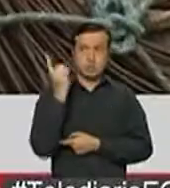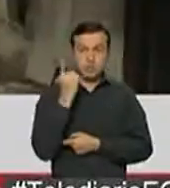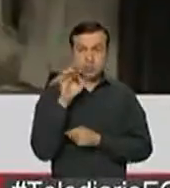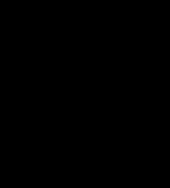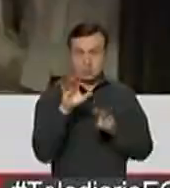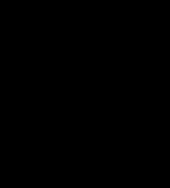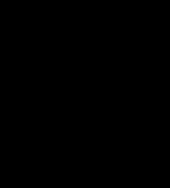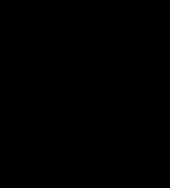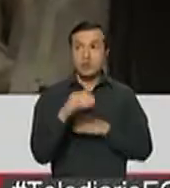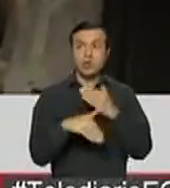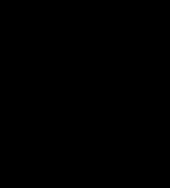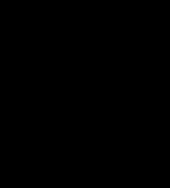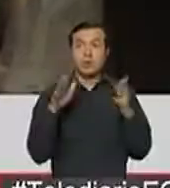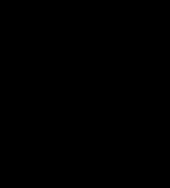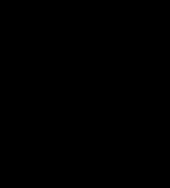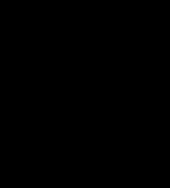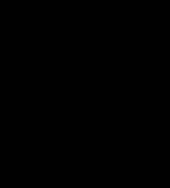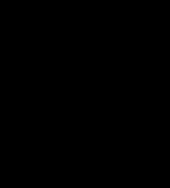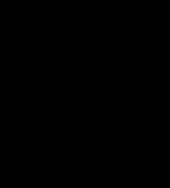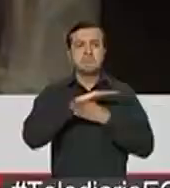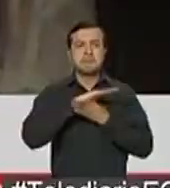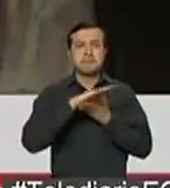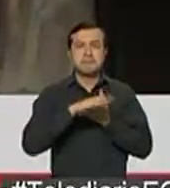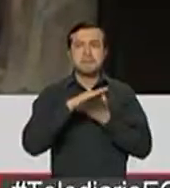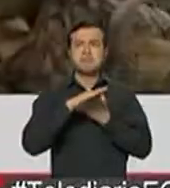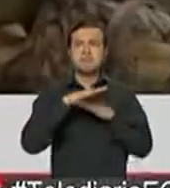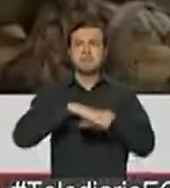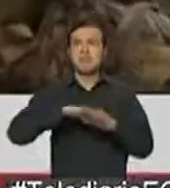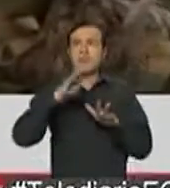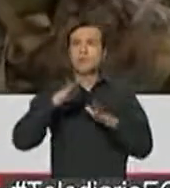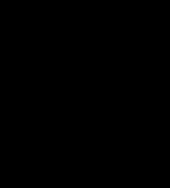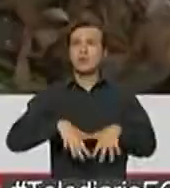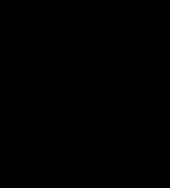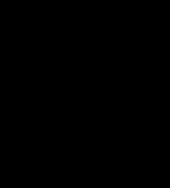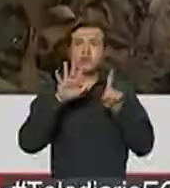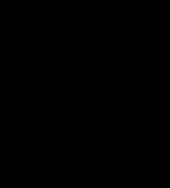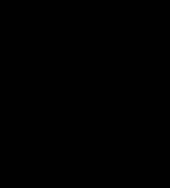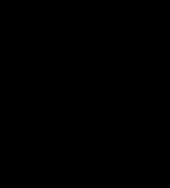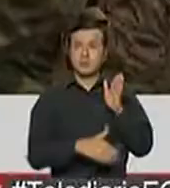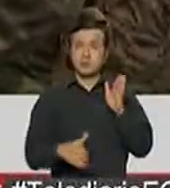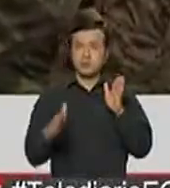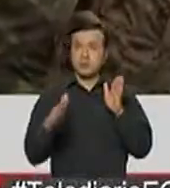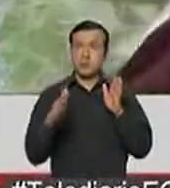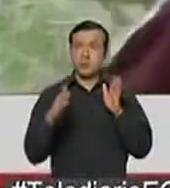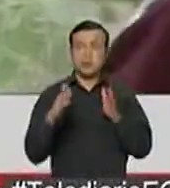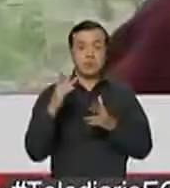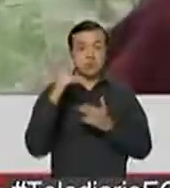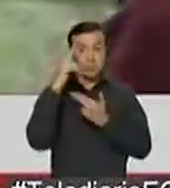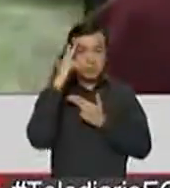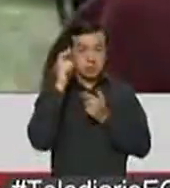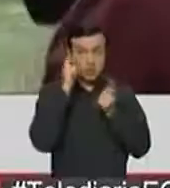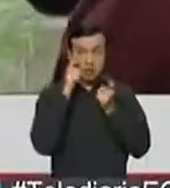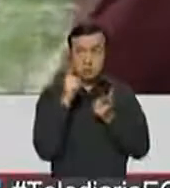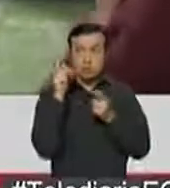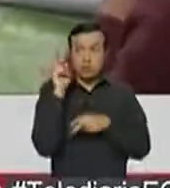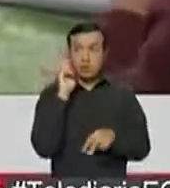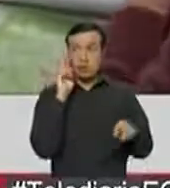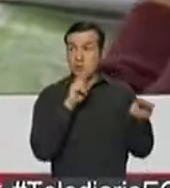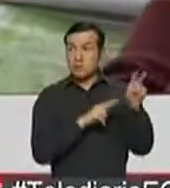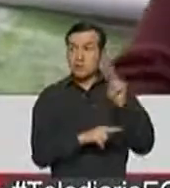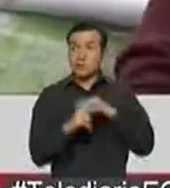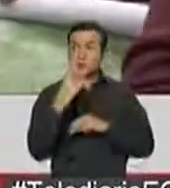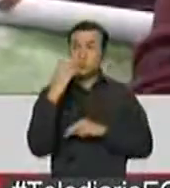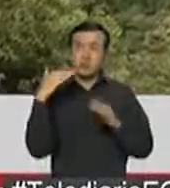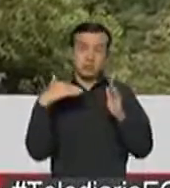70. Así. Ahora todo el silencio es una extraña. Tras 6 meses de intervención, militares permanecen con los patrullajes de las